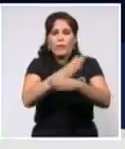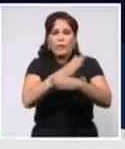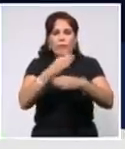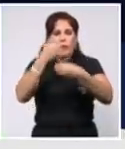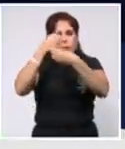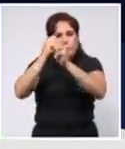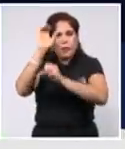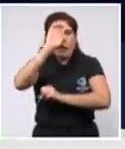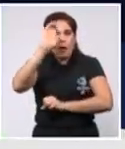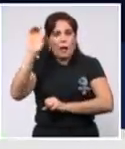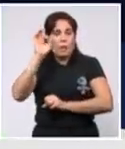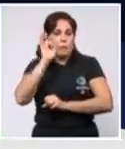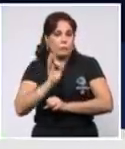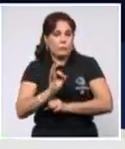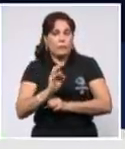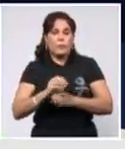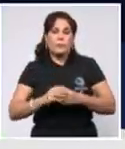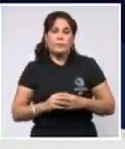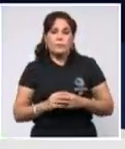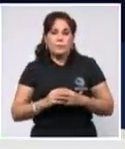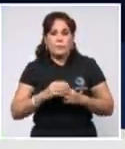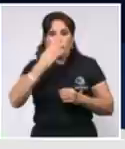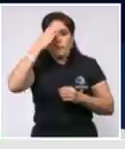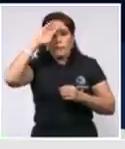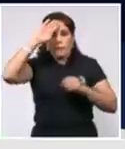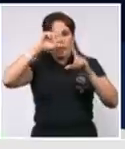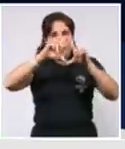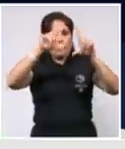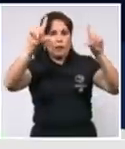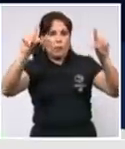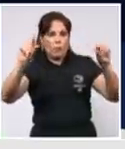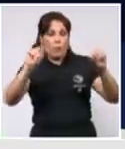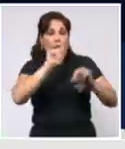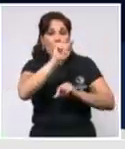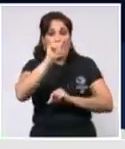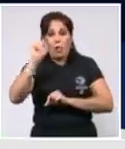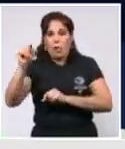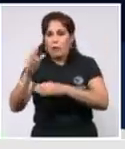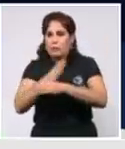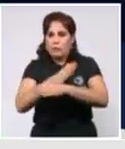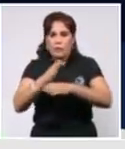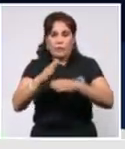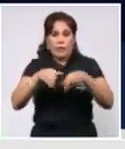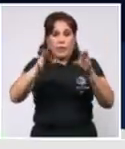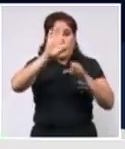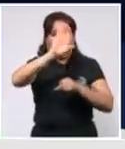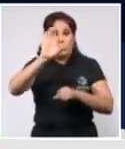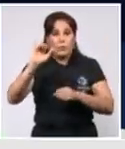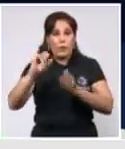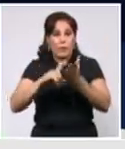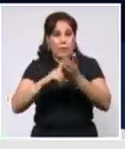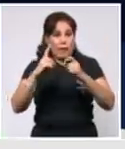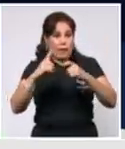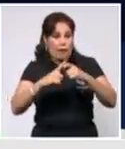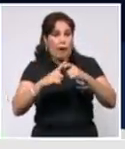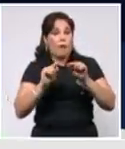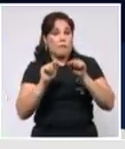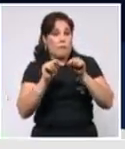laboratorios de biología molecular de nuestro país. Los del Instituto de Medicina Tropical Pedro